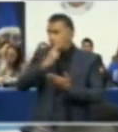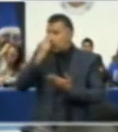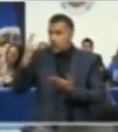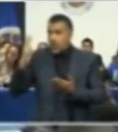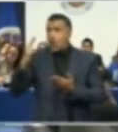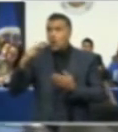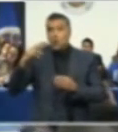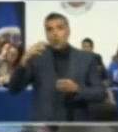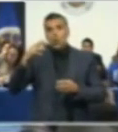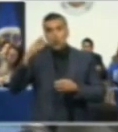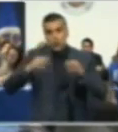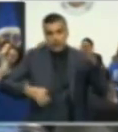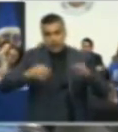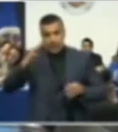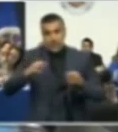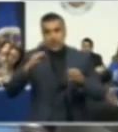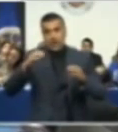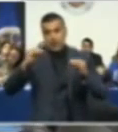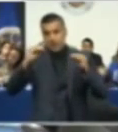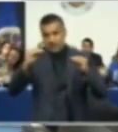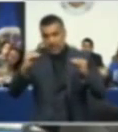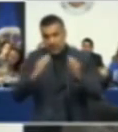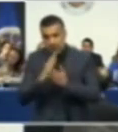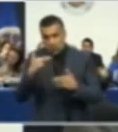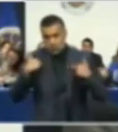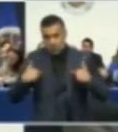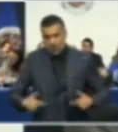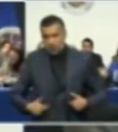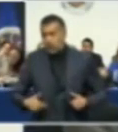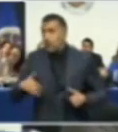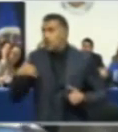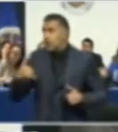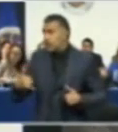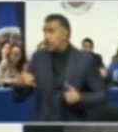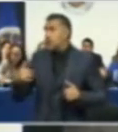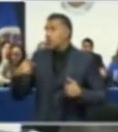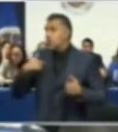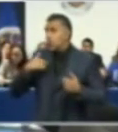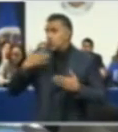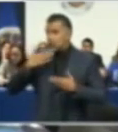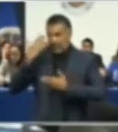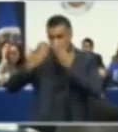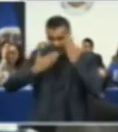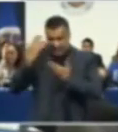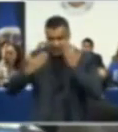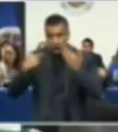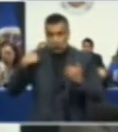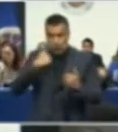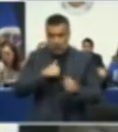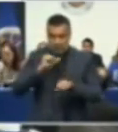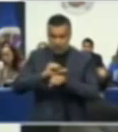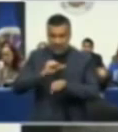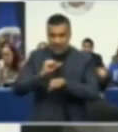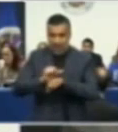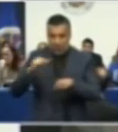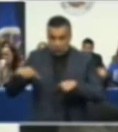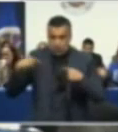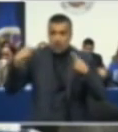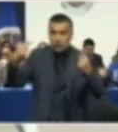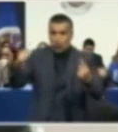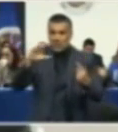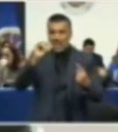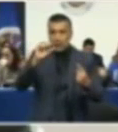de la Clínica Jurídica de Discapacidad y Derechos Humanos y portavoz de un conjunto de estudiantes que venimos trabajando con casos